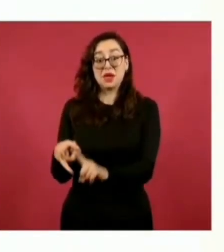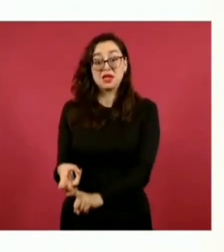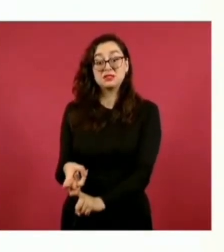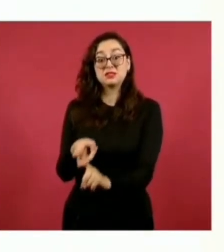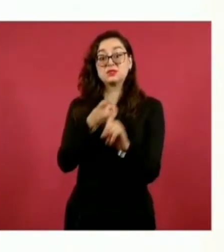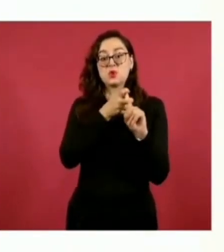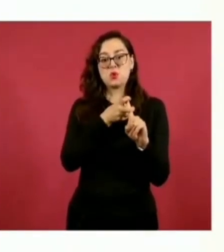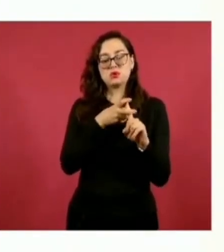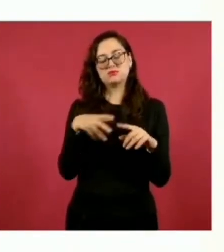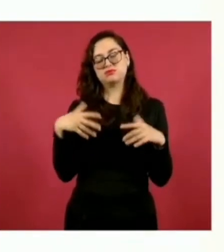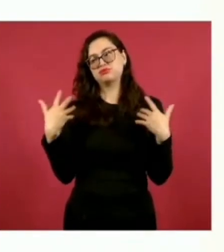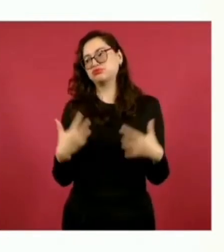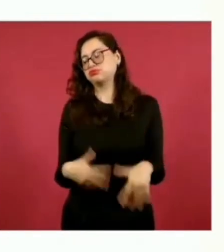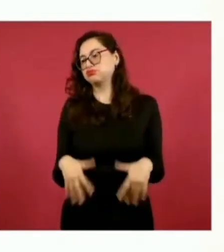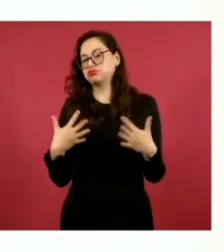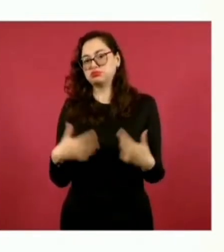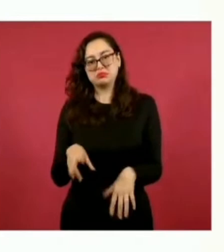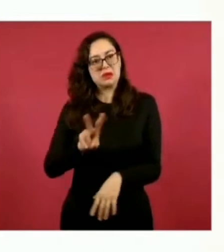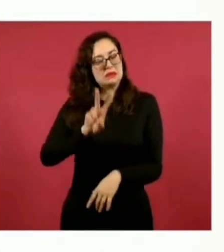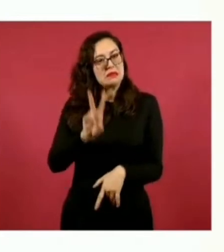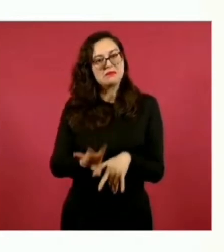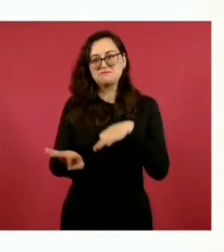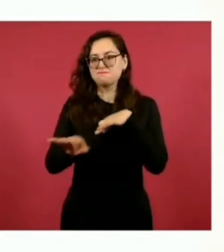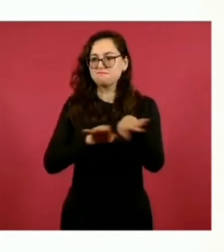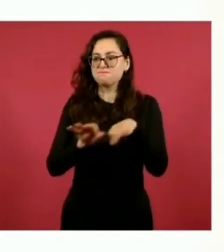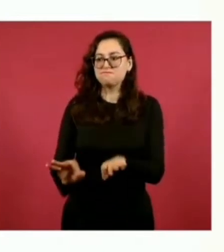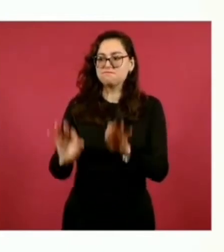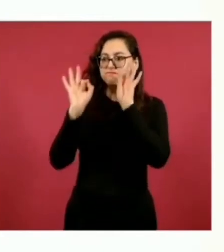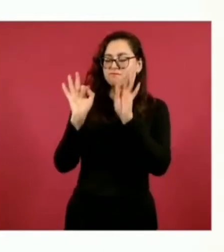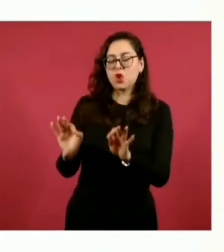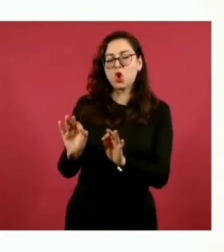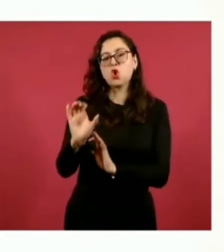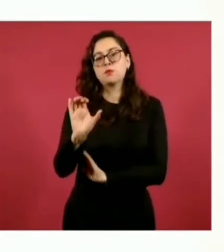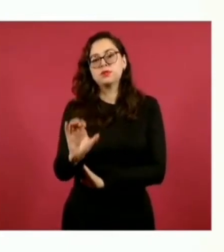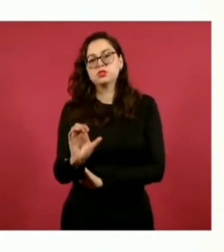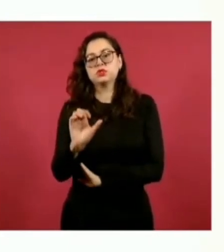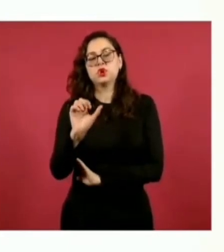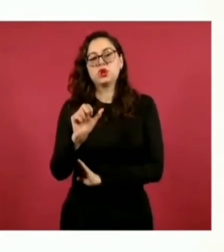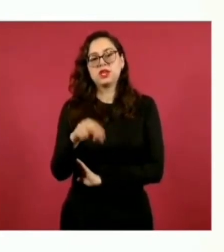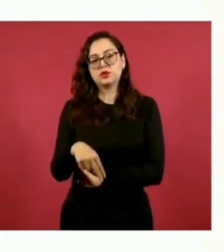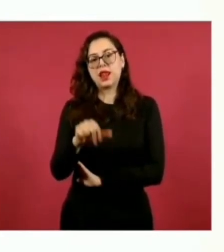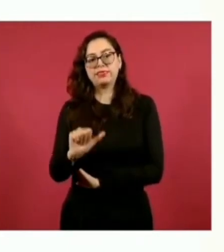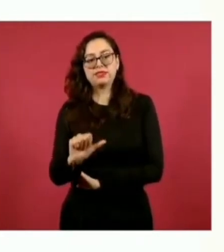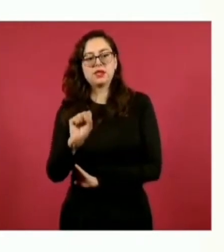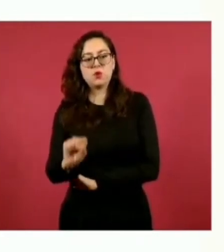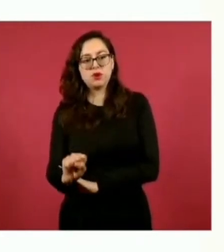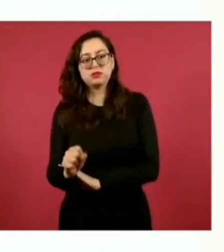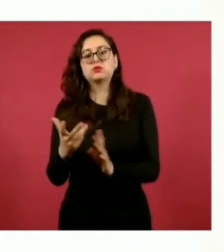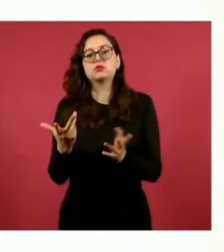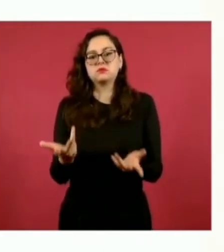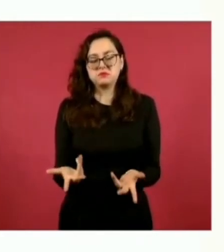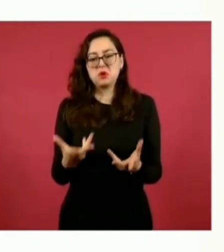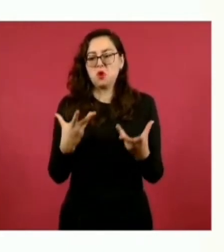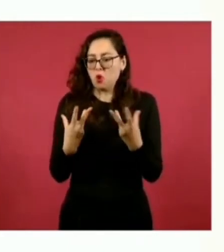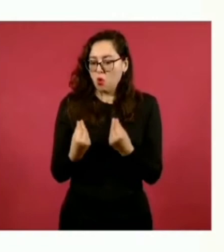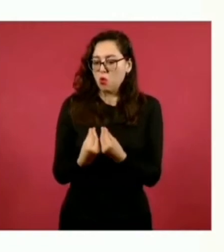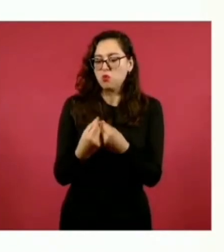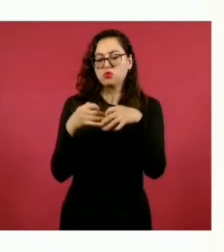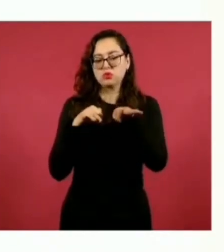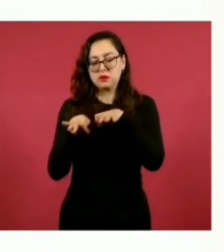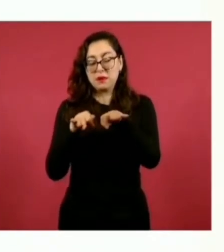coordinación nacional antisecuestros y las unidades antisecuestros que trabajamos para que no no haya impunidad en este